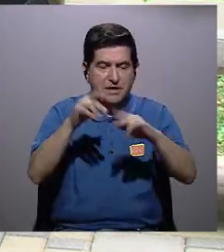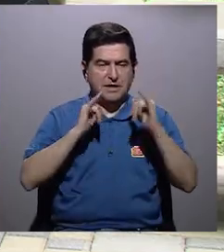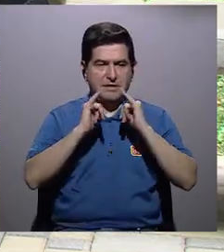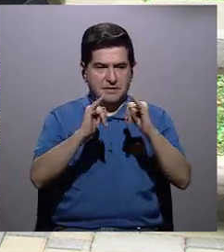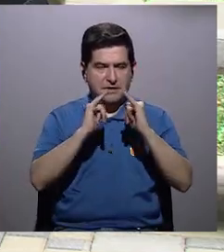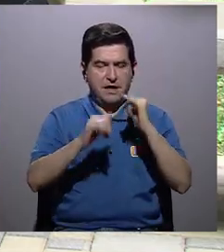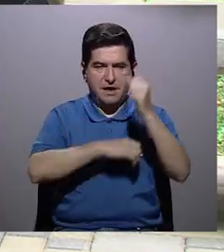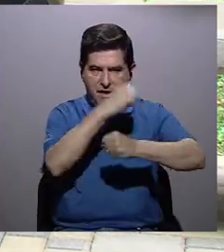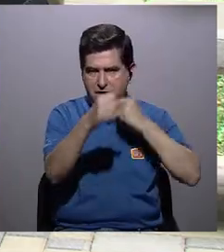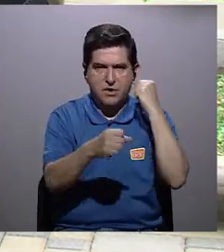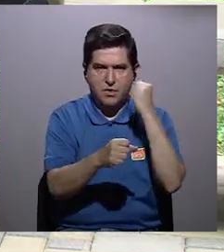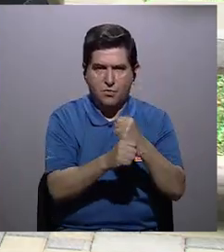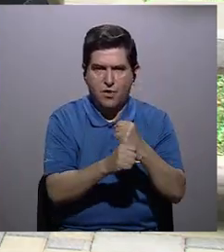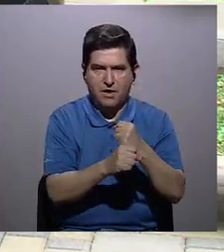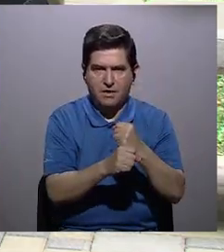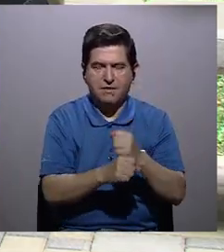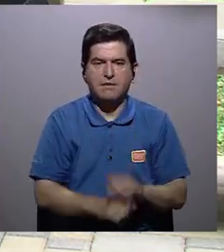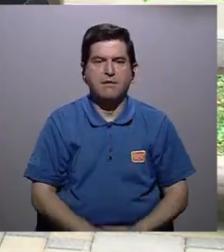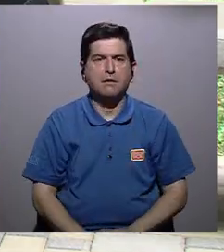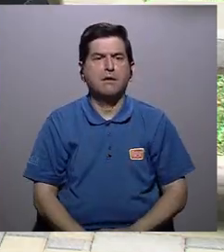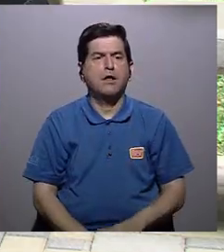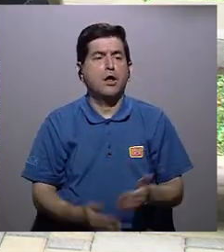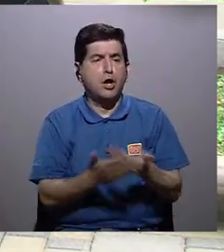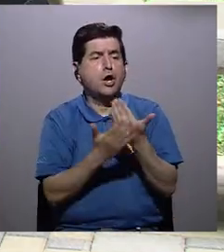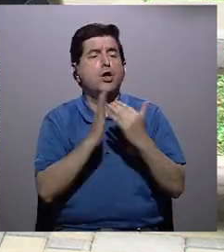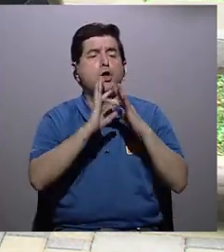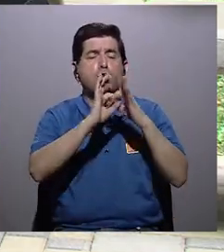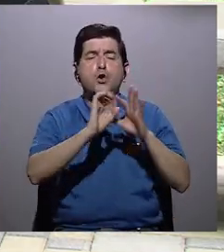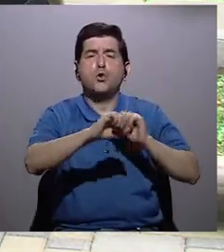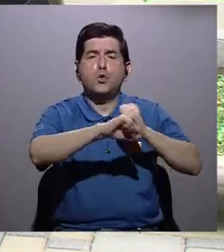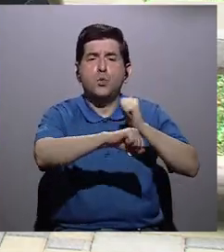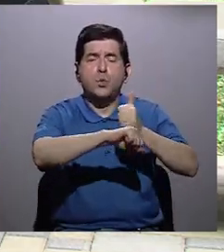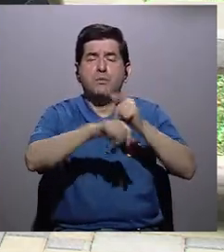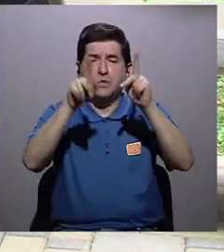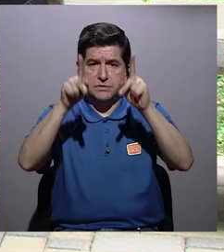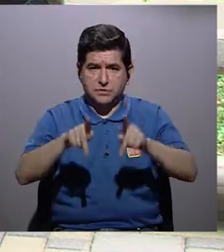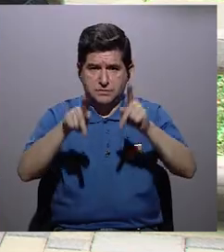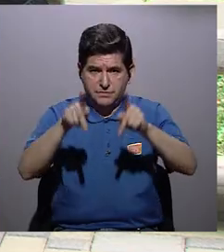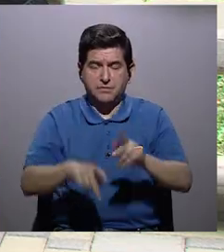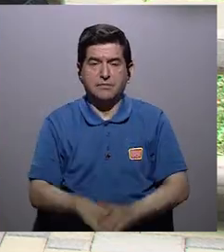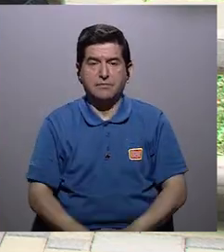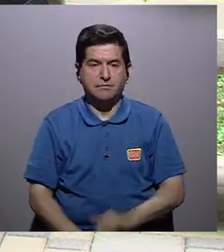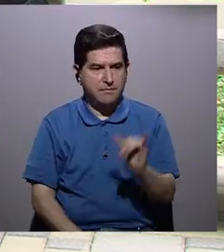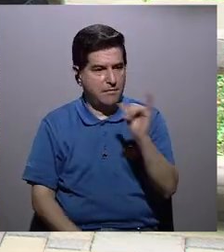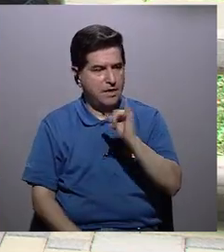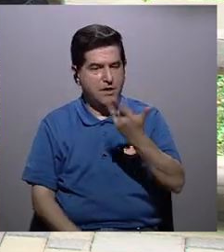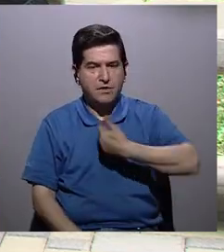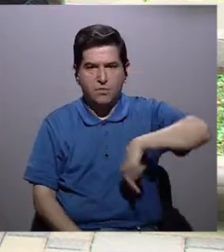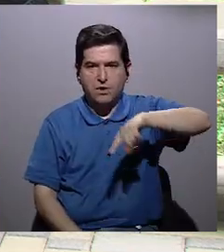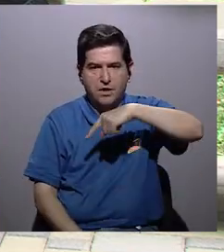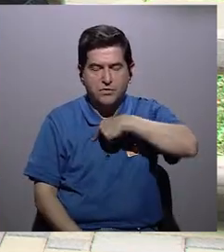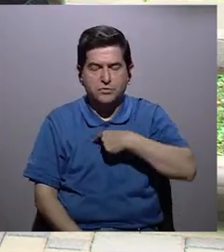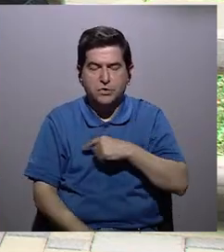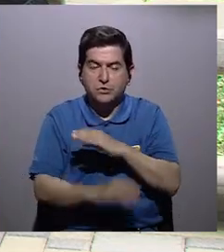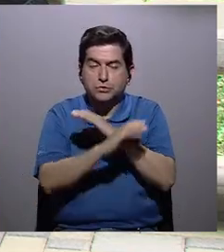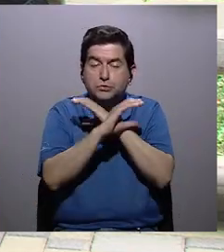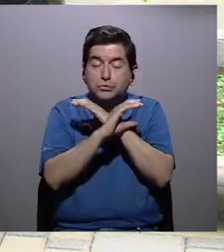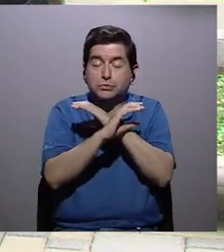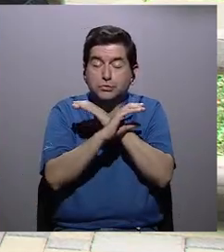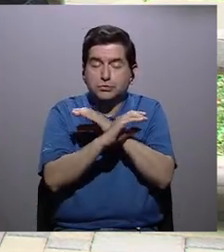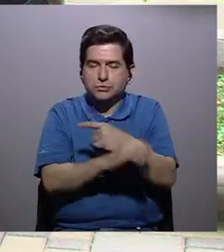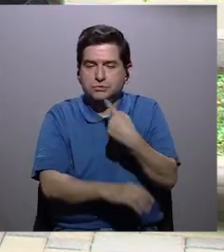edad que no, que, y tener nuevas relaciones con gente de su edad, debemos igualmente ser muy cuidadosos